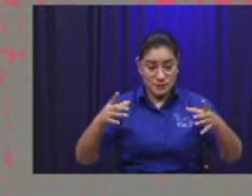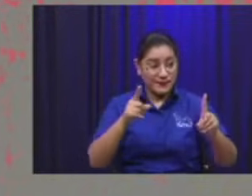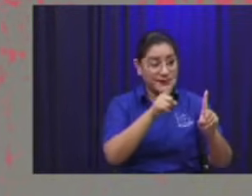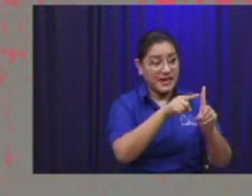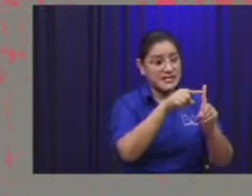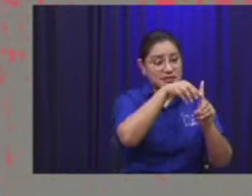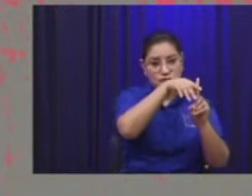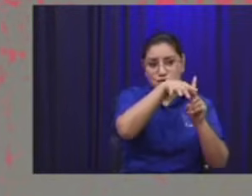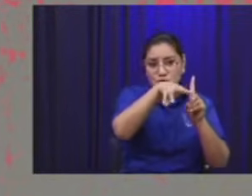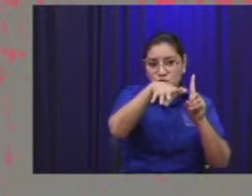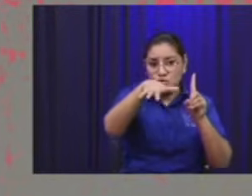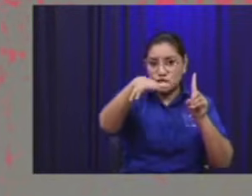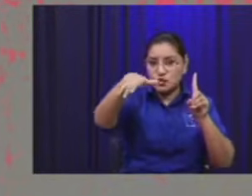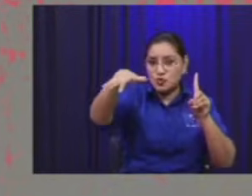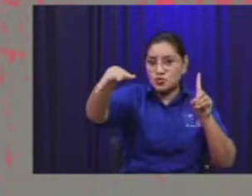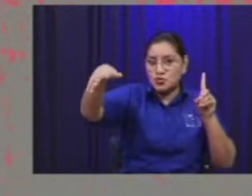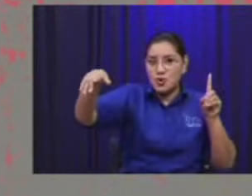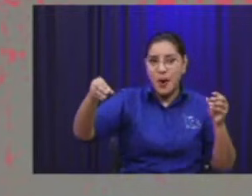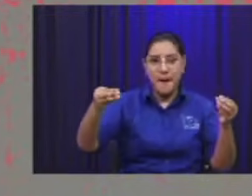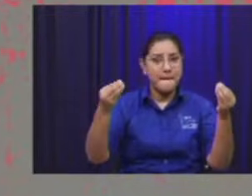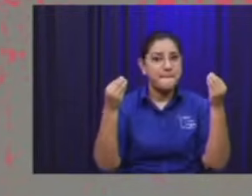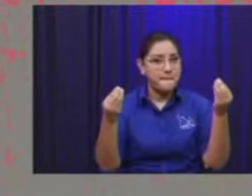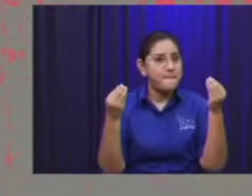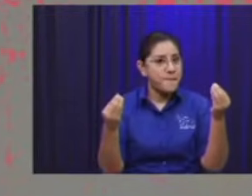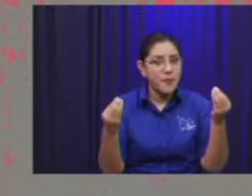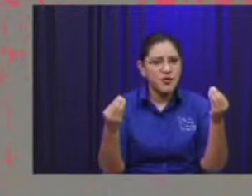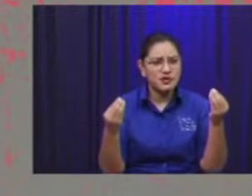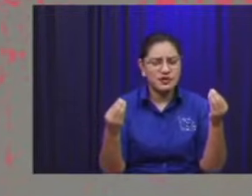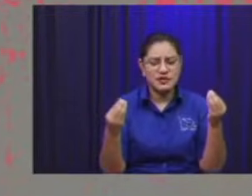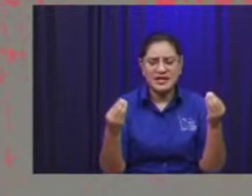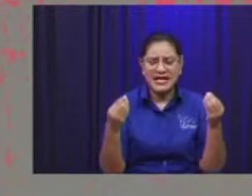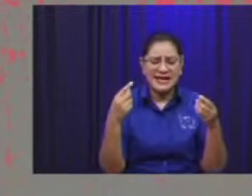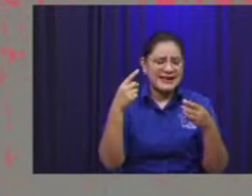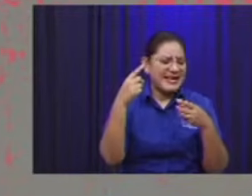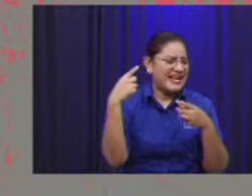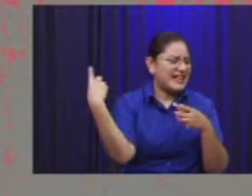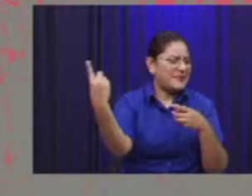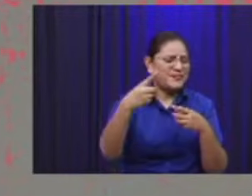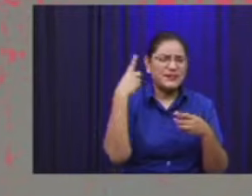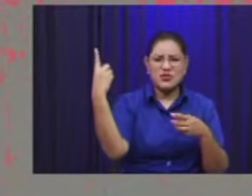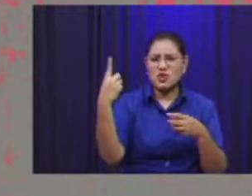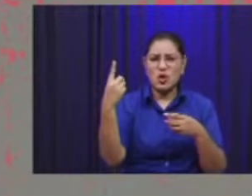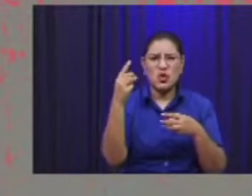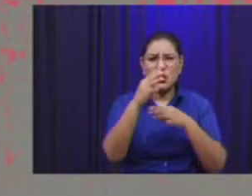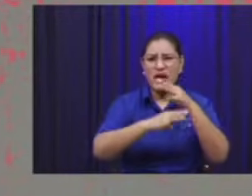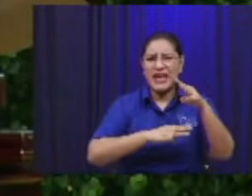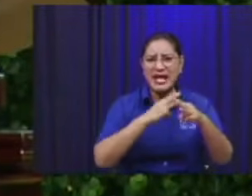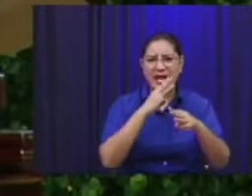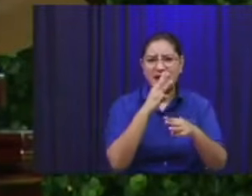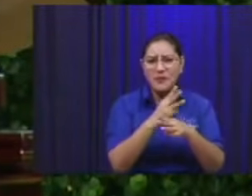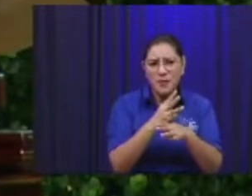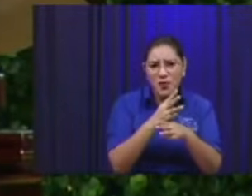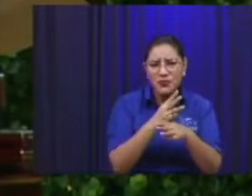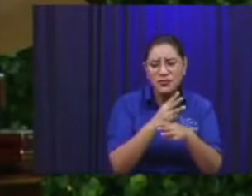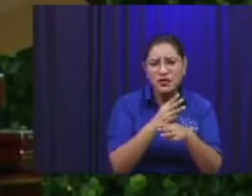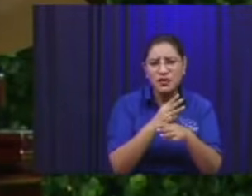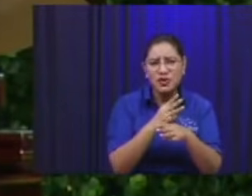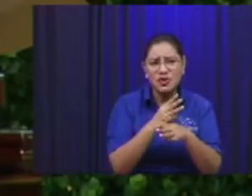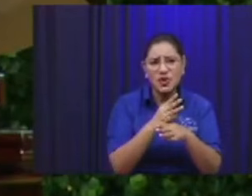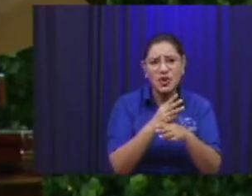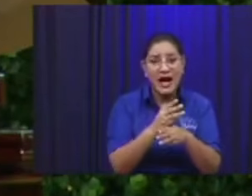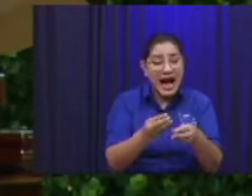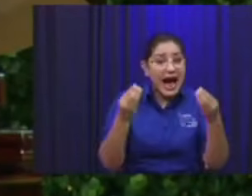se que nos multiplicamos hay una cantidad de cristianos alrededor del mundo que yo no creo que se pueden enumerar